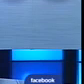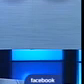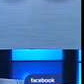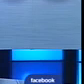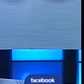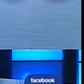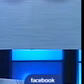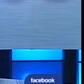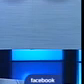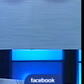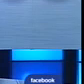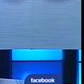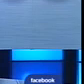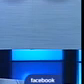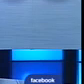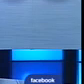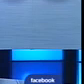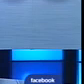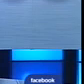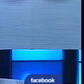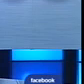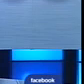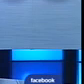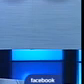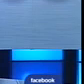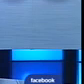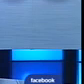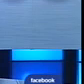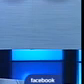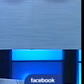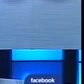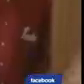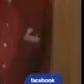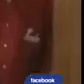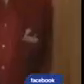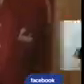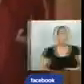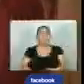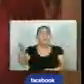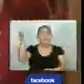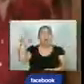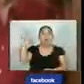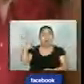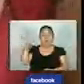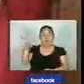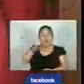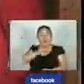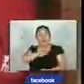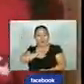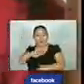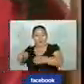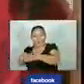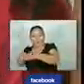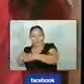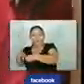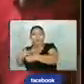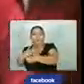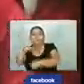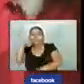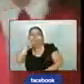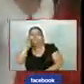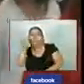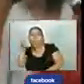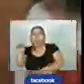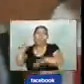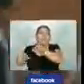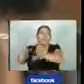ilícito. Conozcamos más en el siguiente informe. El exsecretario por el FMLN, Medardo González,